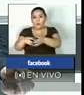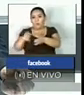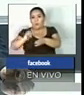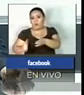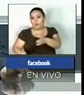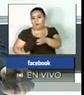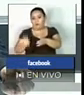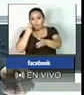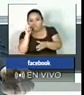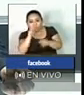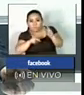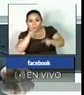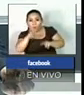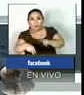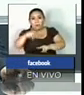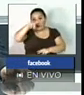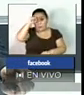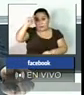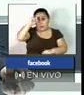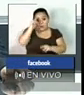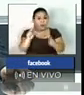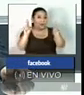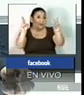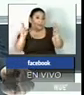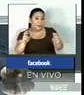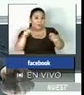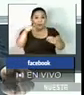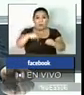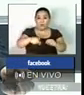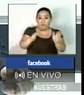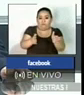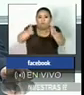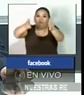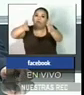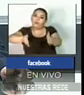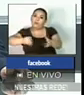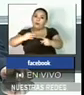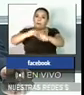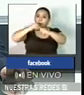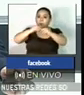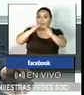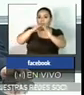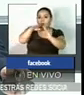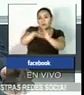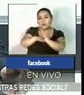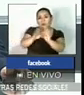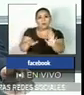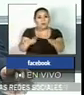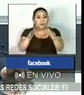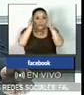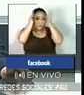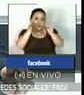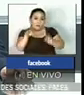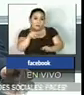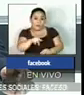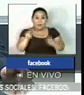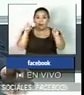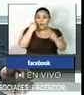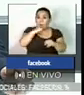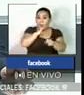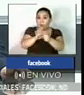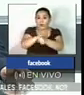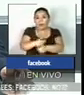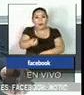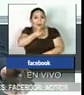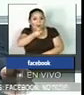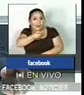un balance del trabajo realizado respecto a la cuarentena domiciliar y otras medidas tomadas en torno a la pandemia. El periodista Néstor Hernández tiene